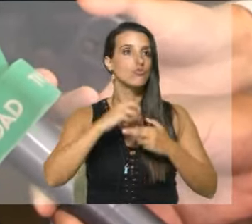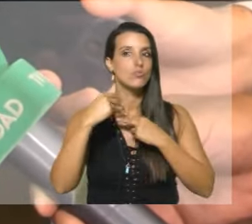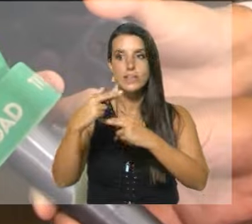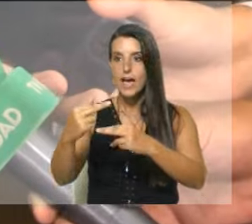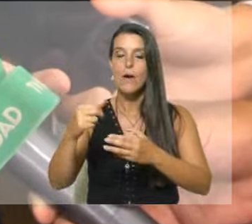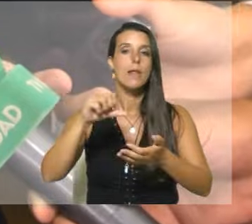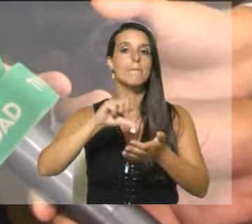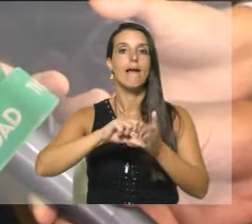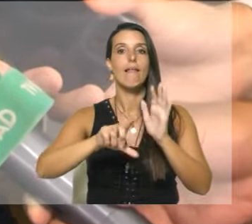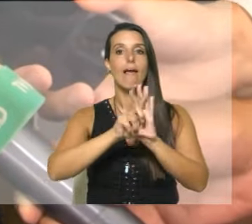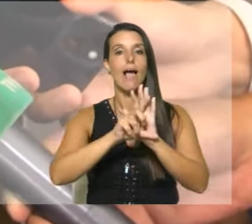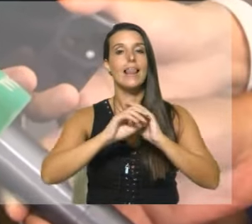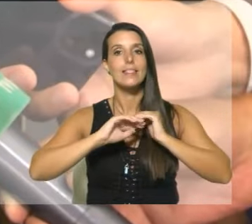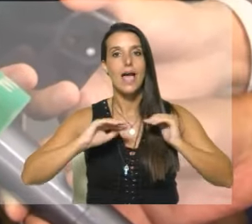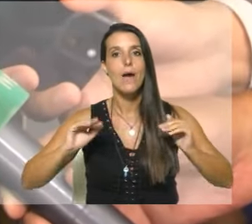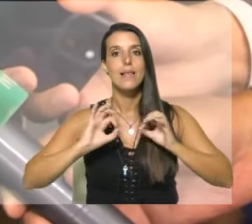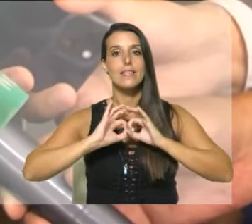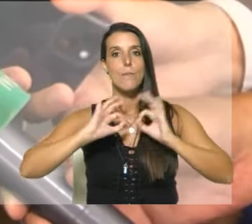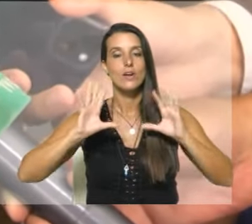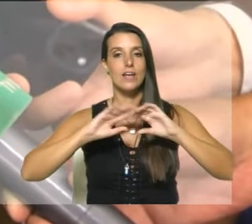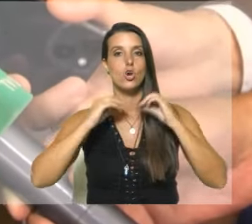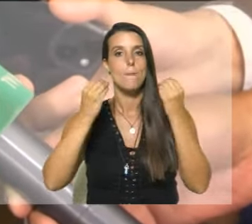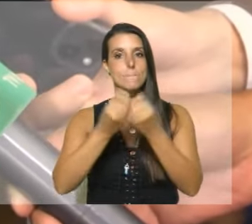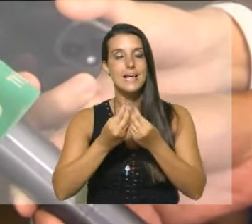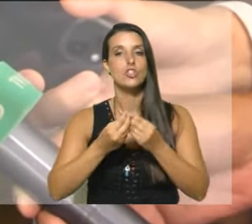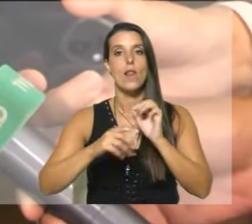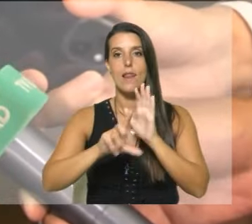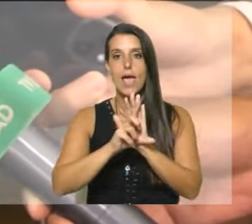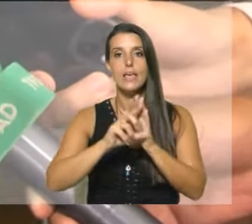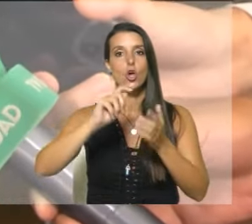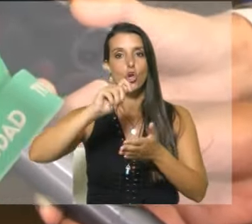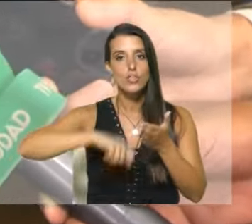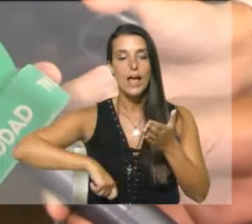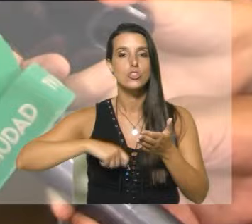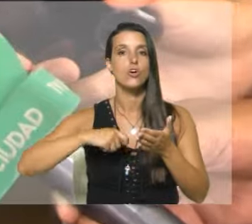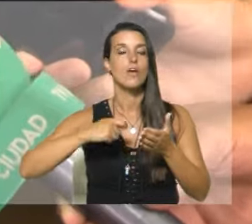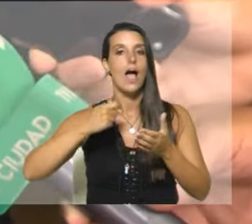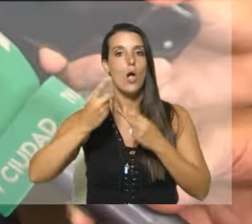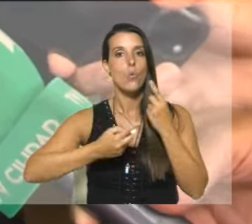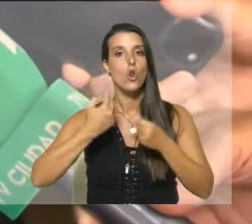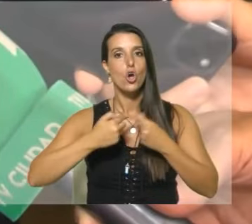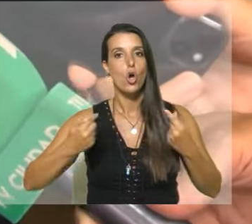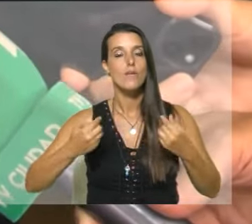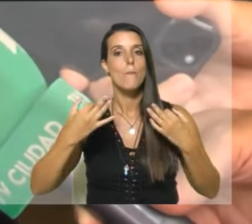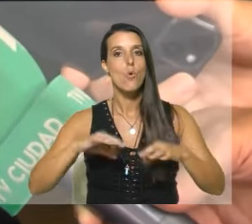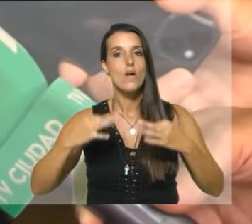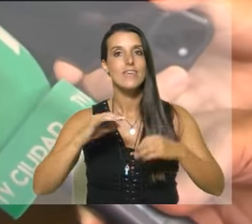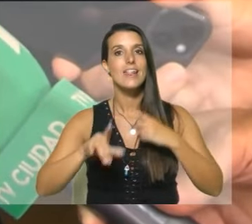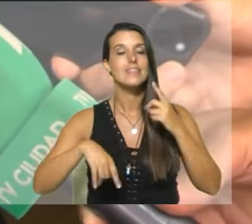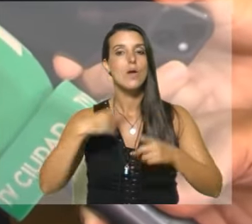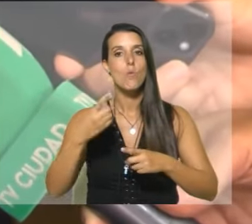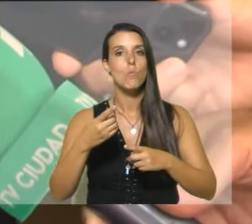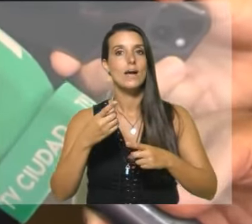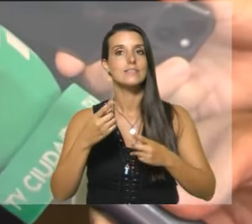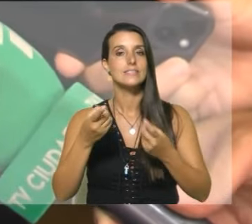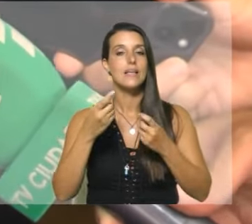país con un marco legal estable, con una democracia plena, con el imperio de la ley, con respeto a los contratos. O sea que en muchos aspectos estamos muy bien. Después hay algunos aspectos que hay que